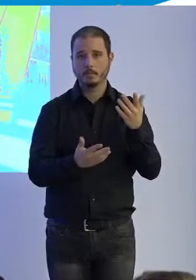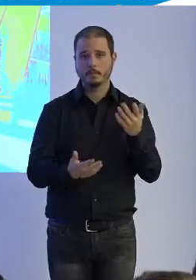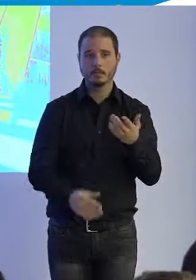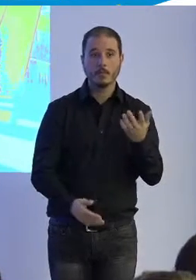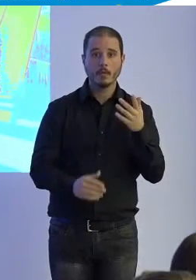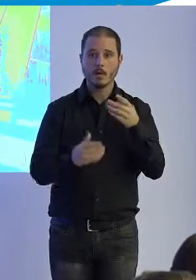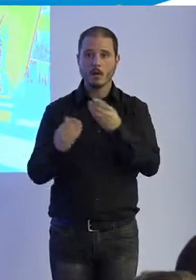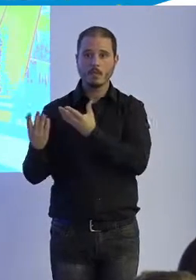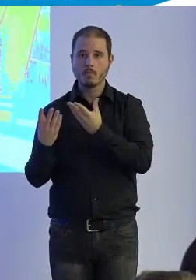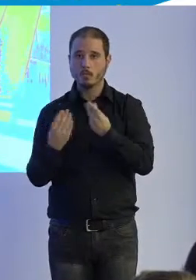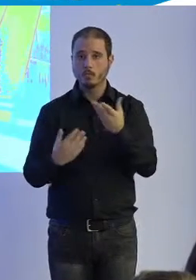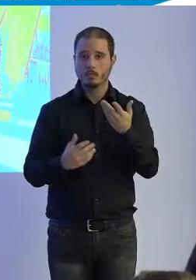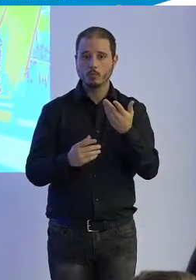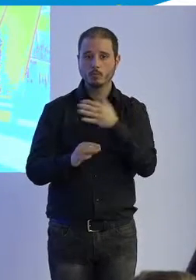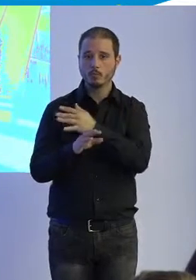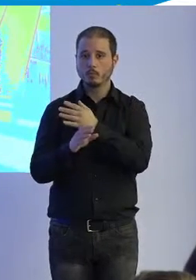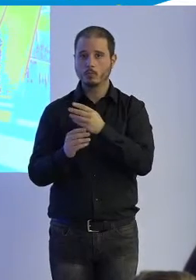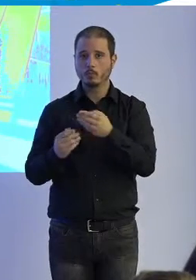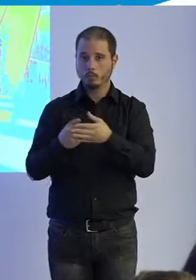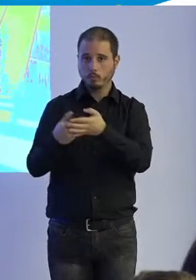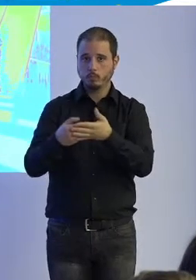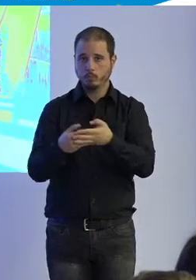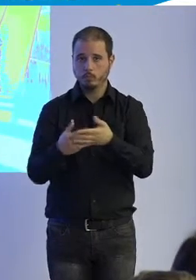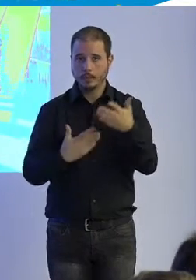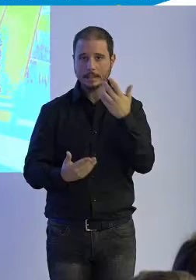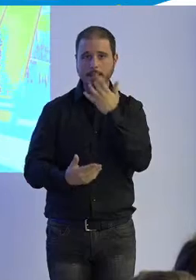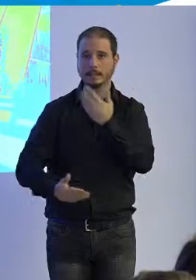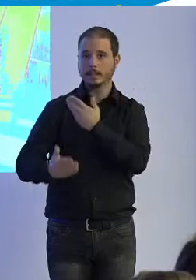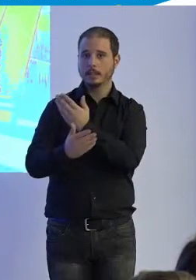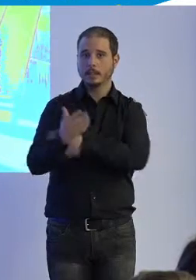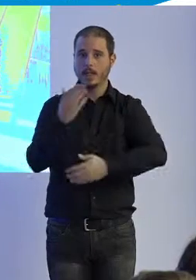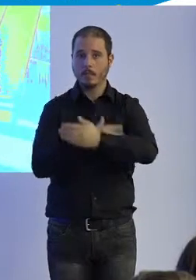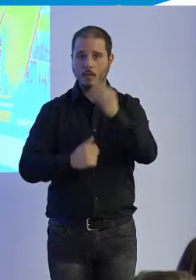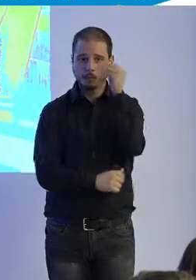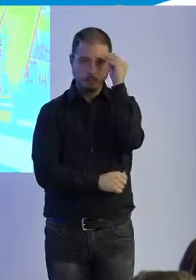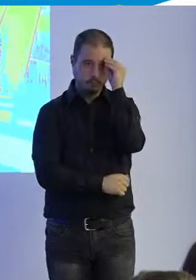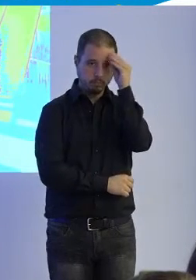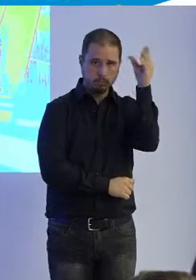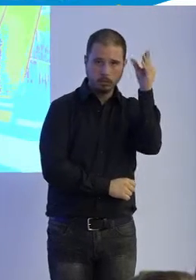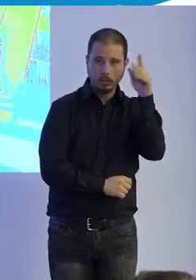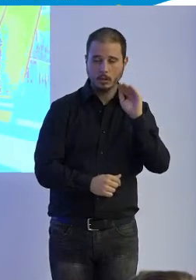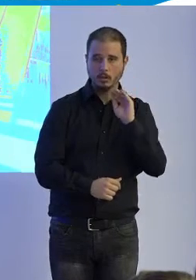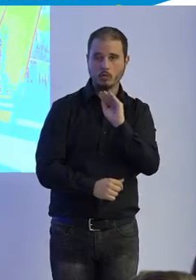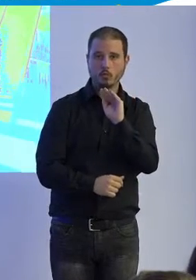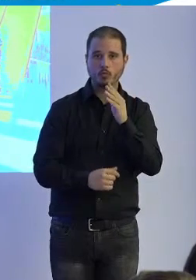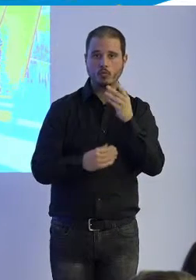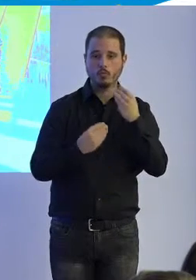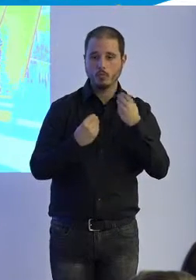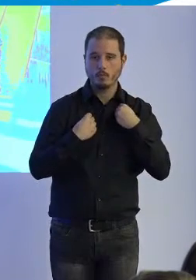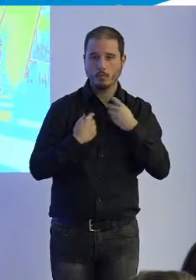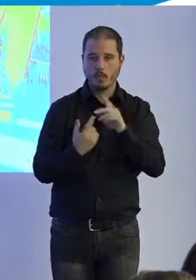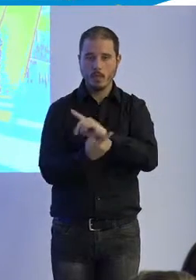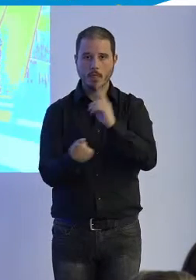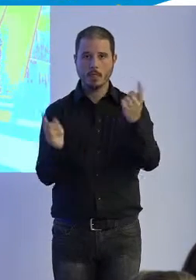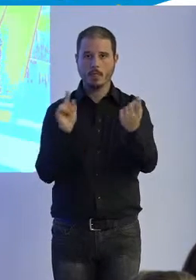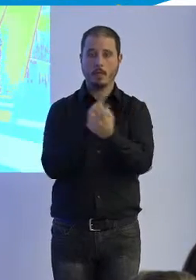para muchos jugadores con discapacidad la realidad virtual puede ser realmente un cambio muy importante en sus vidas, porque realmente